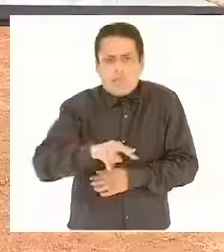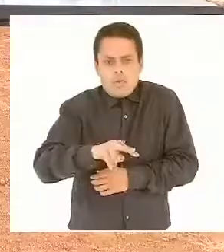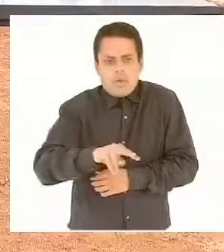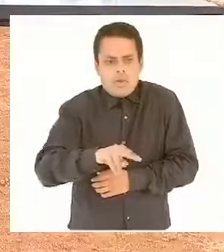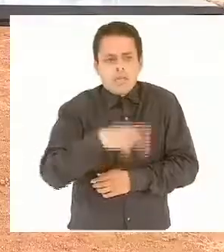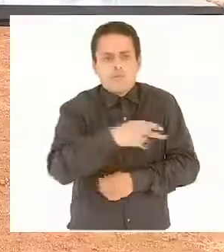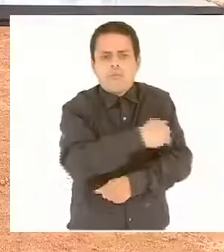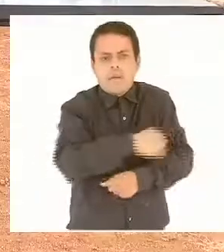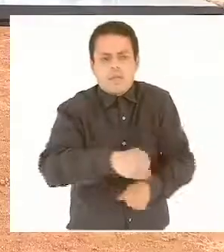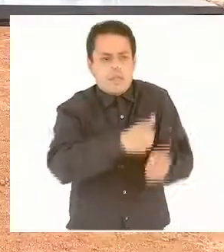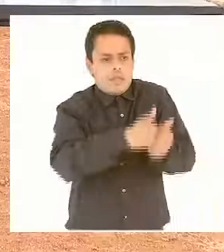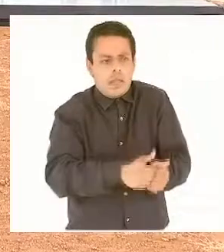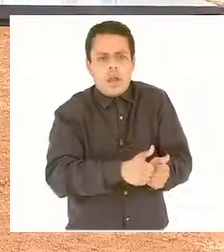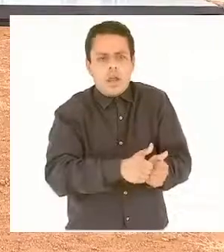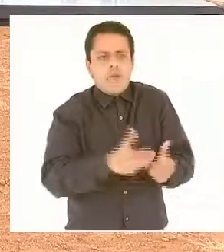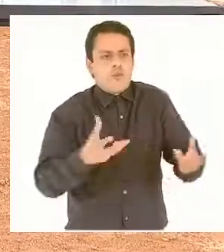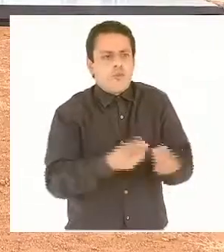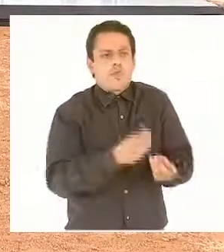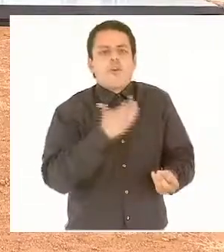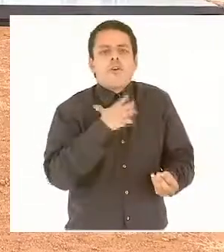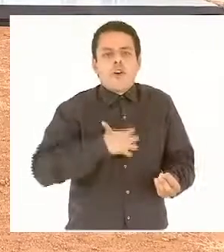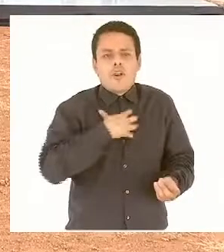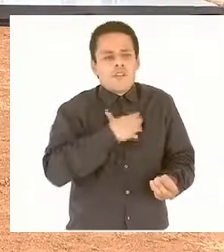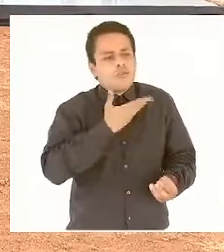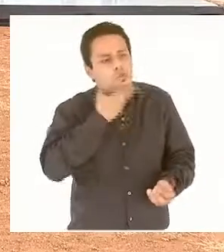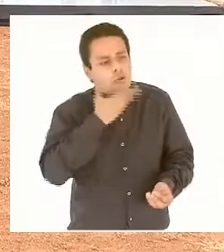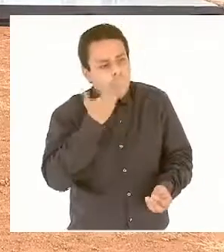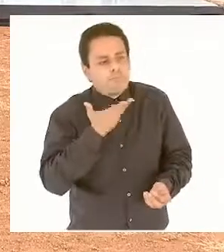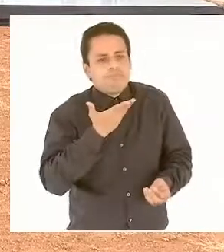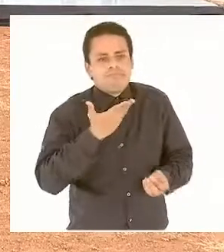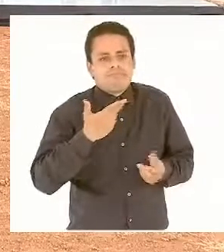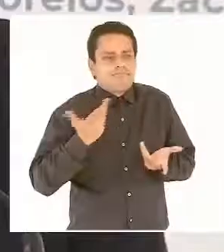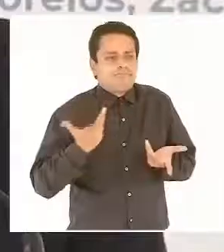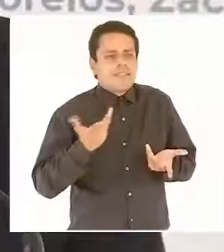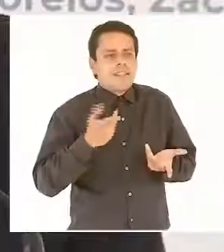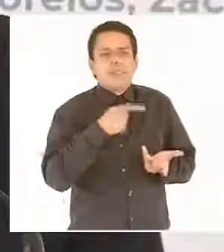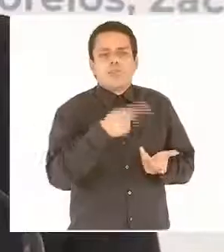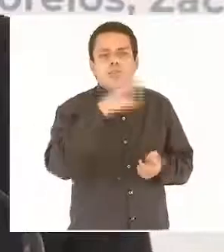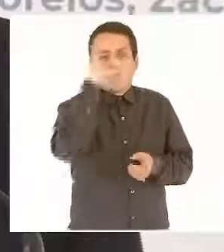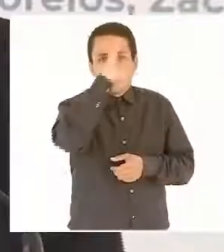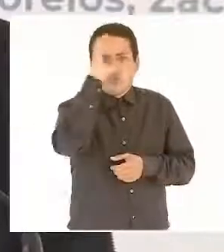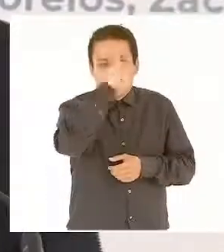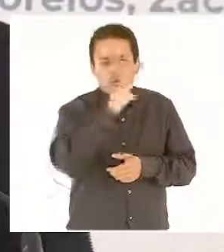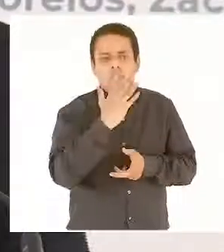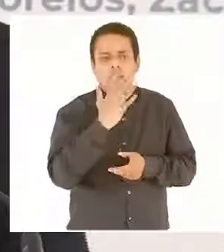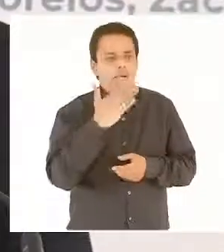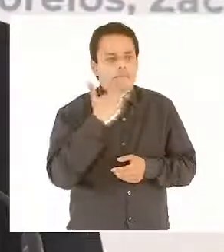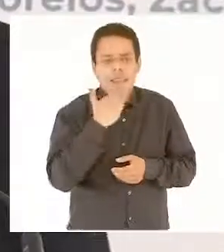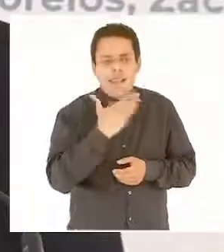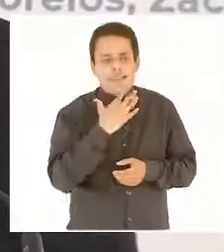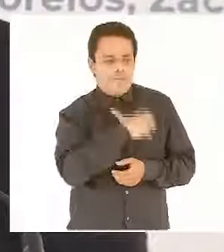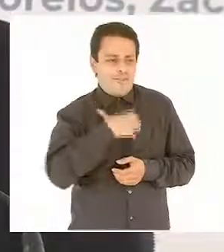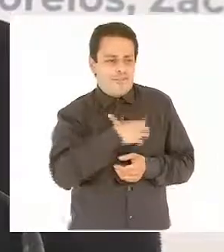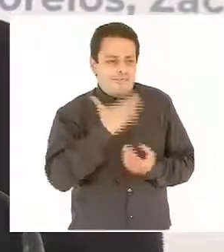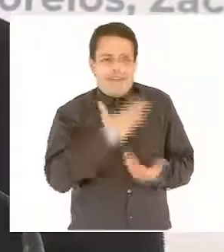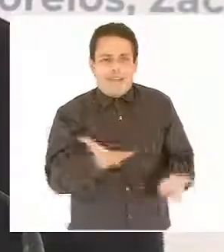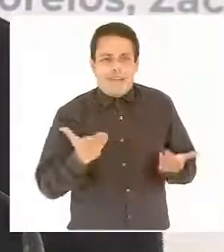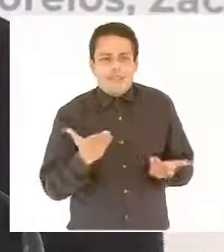sus familiares, donde están sus costumbres, donde está su cultura.